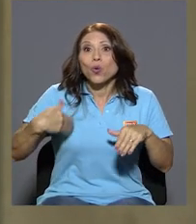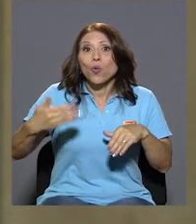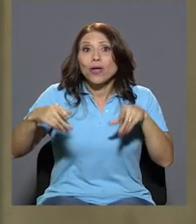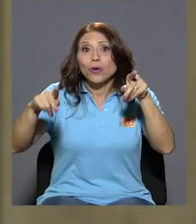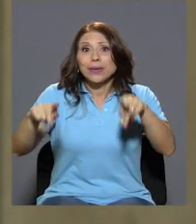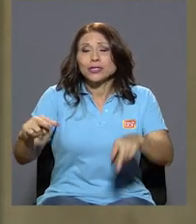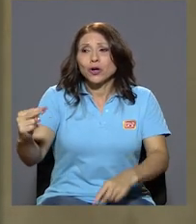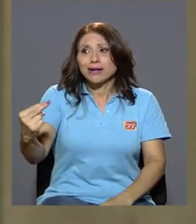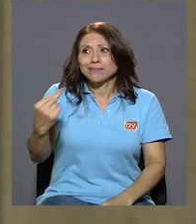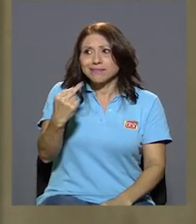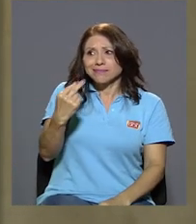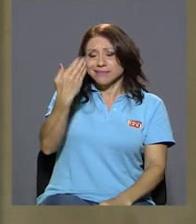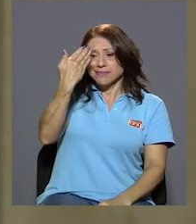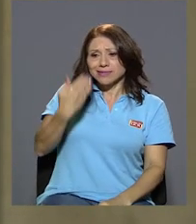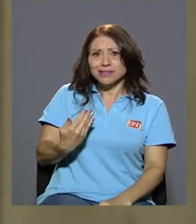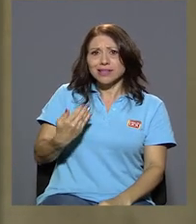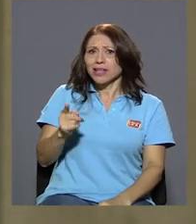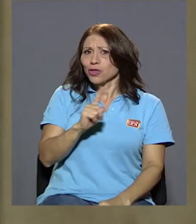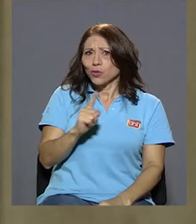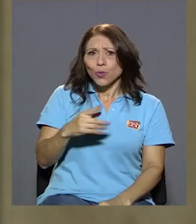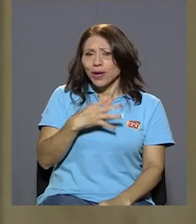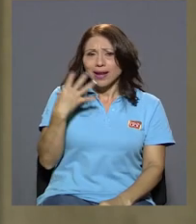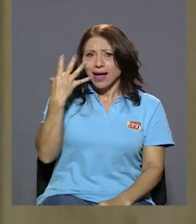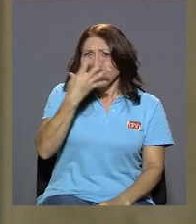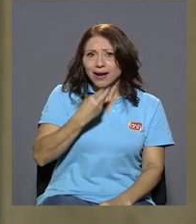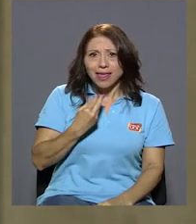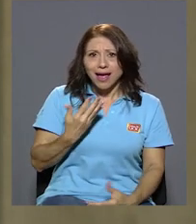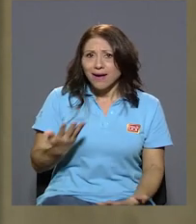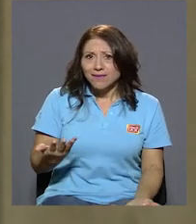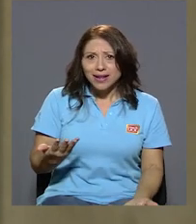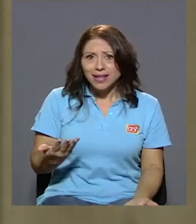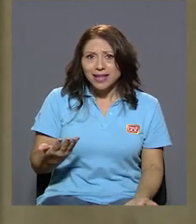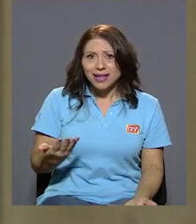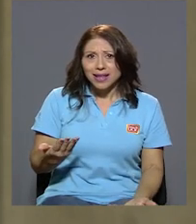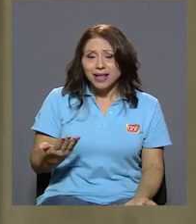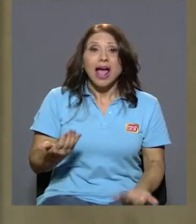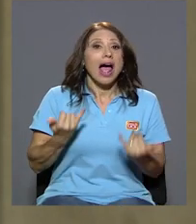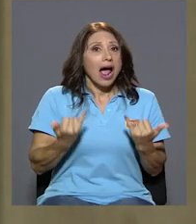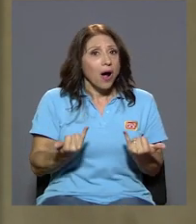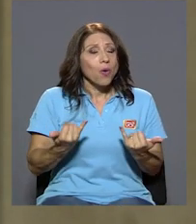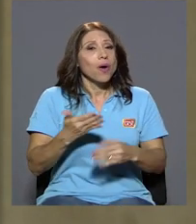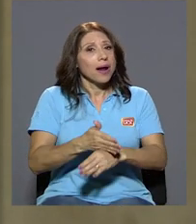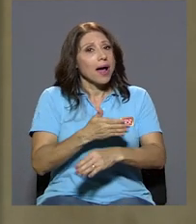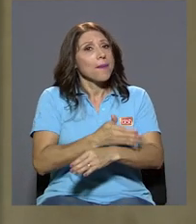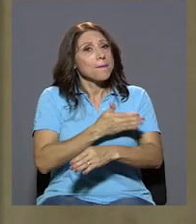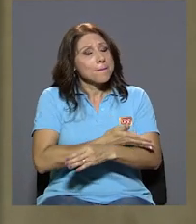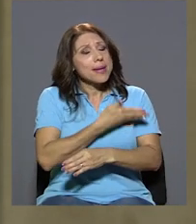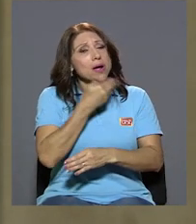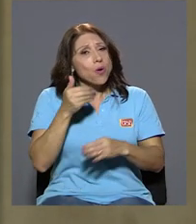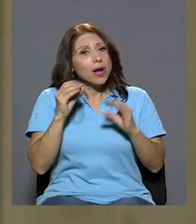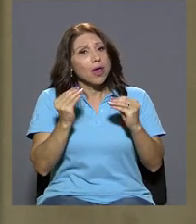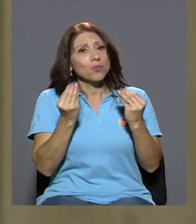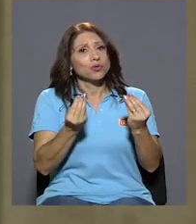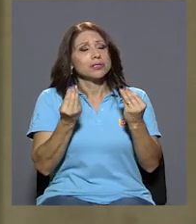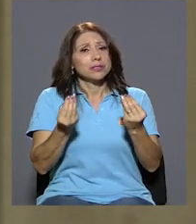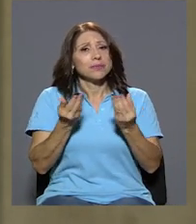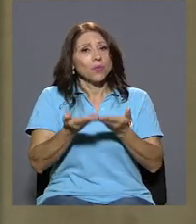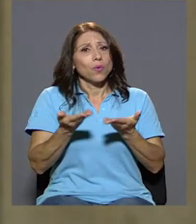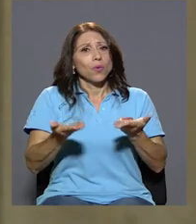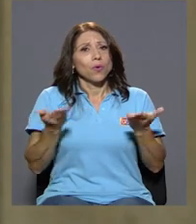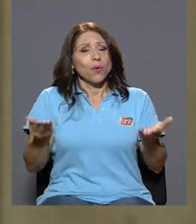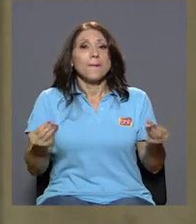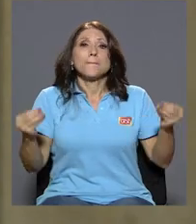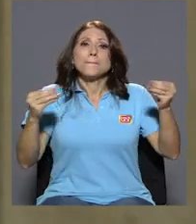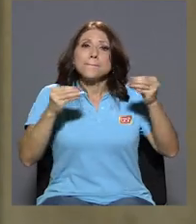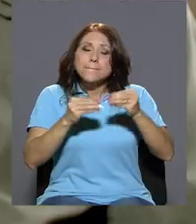enfocando de esa forma pues no era nada agradable las cosas han mejorado muchísimo ha habido